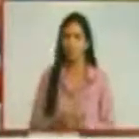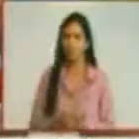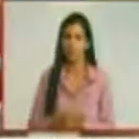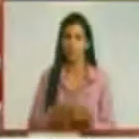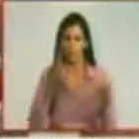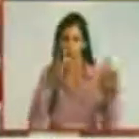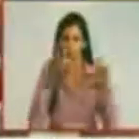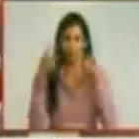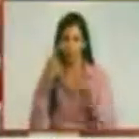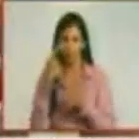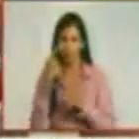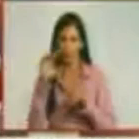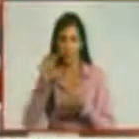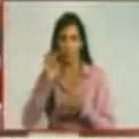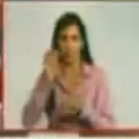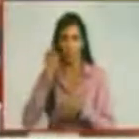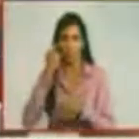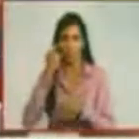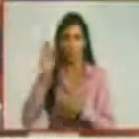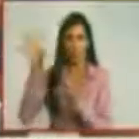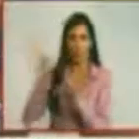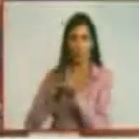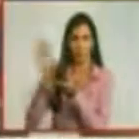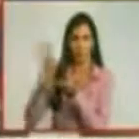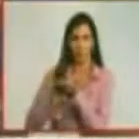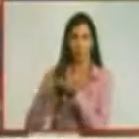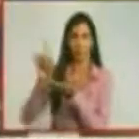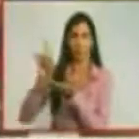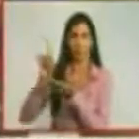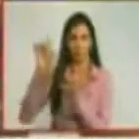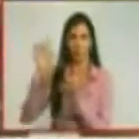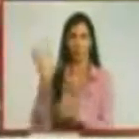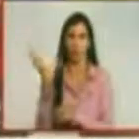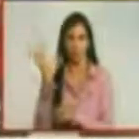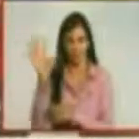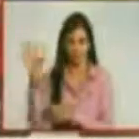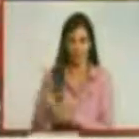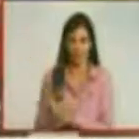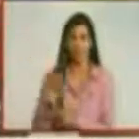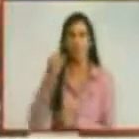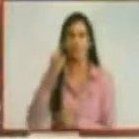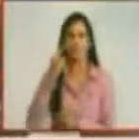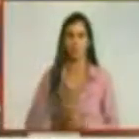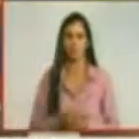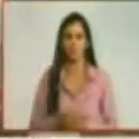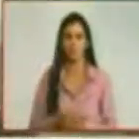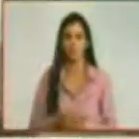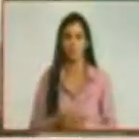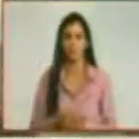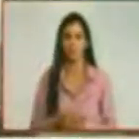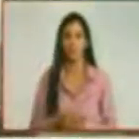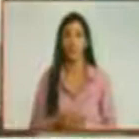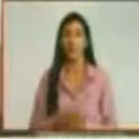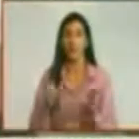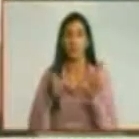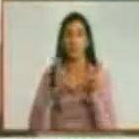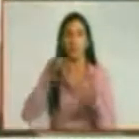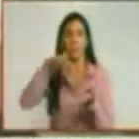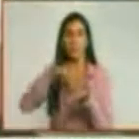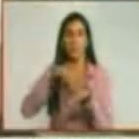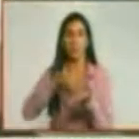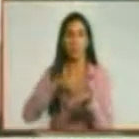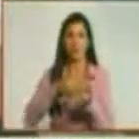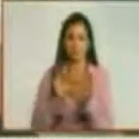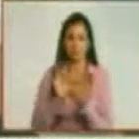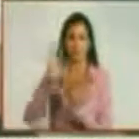las imágenes que estamos obteniendo con el satélite Miranda, nuestro satélite de percepción remota. El satélite Miranda está a